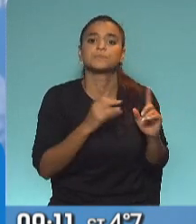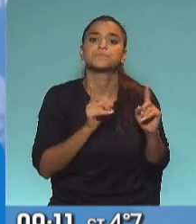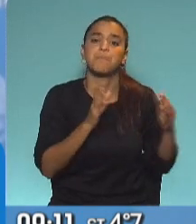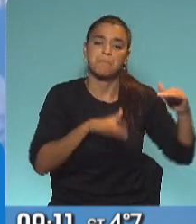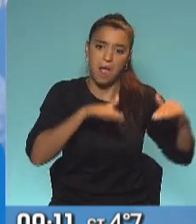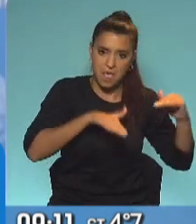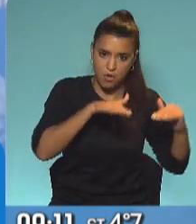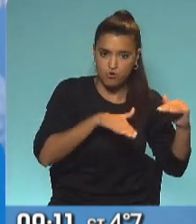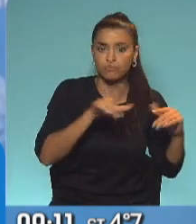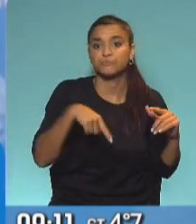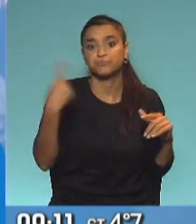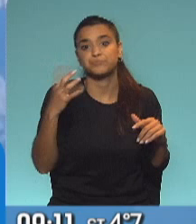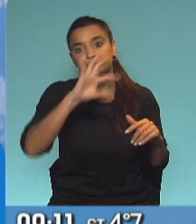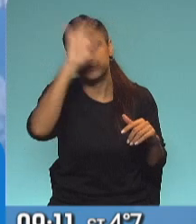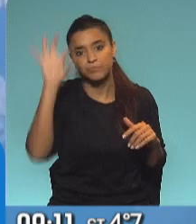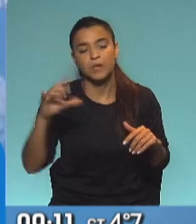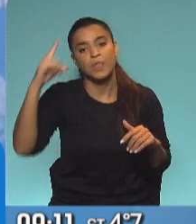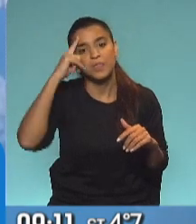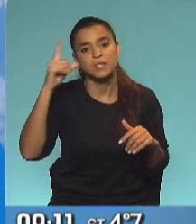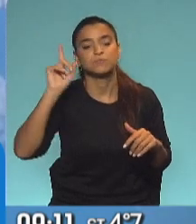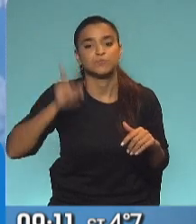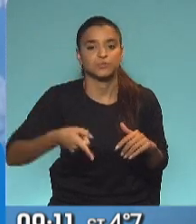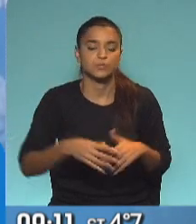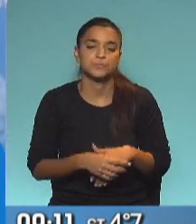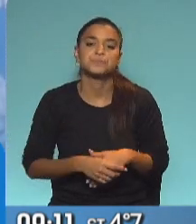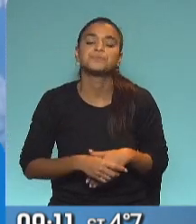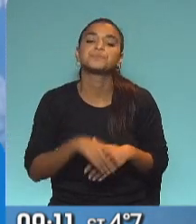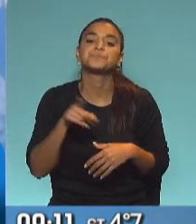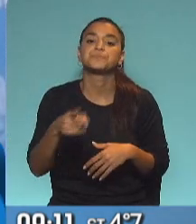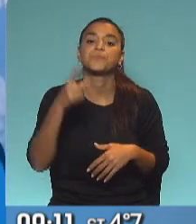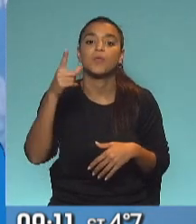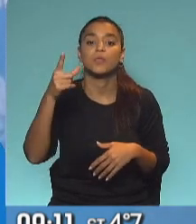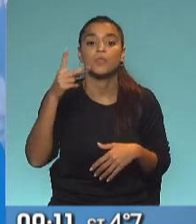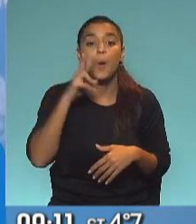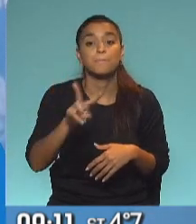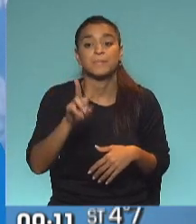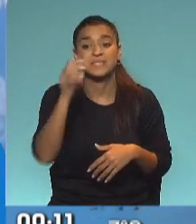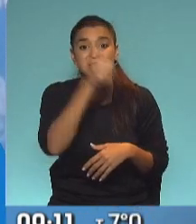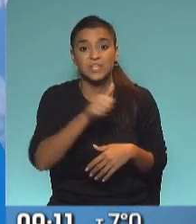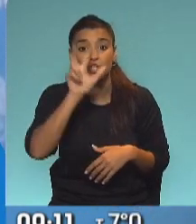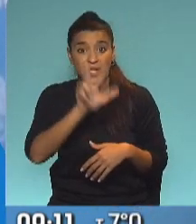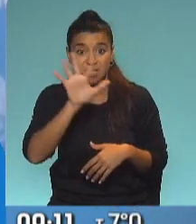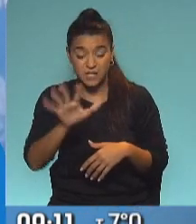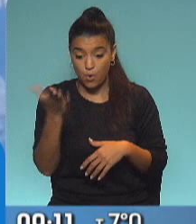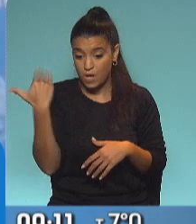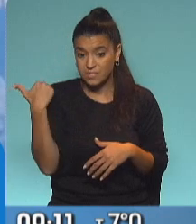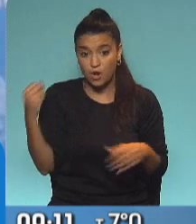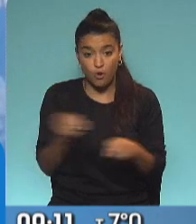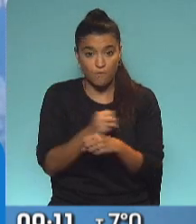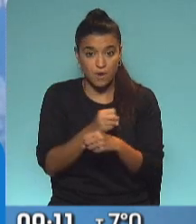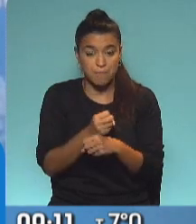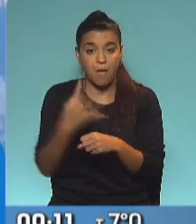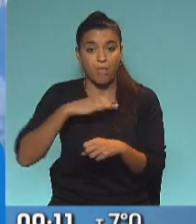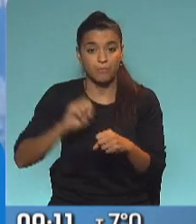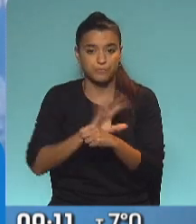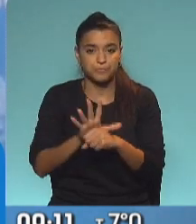Buenos Aires. El resto del país supera el 10%. De los 2.635 casos que se confirmaron en el día de ayer, como